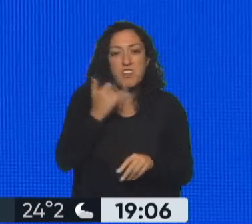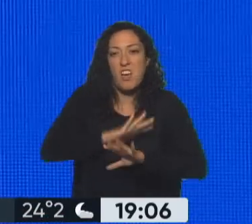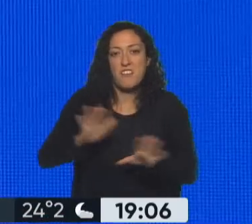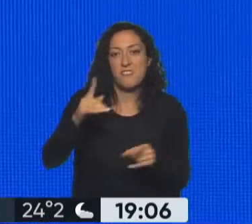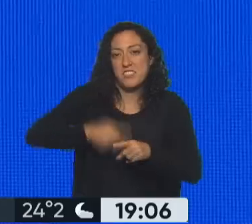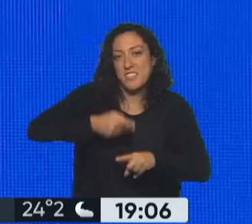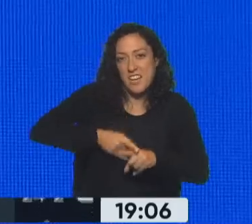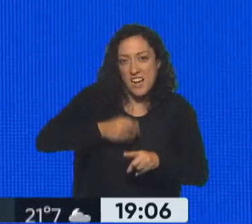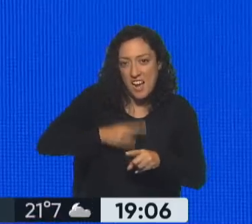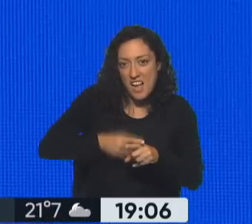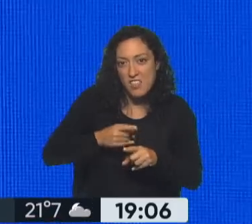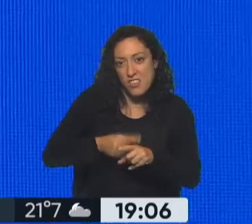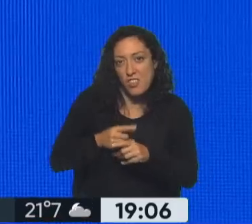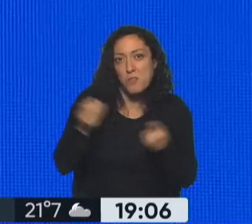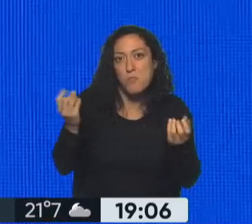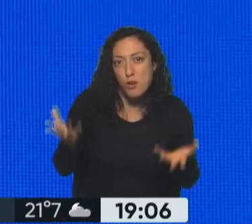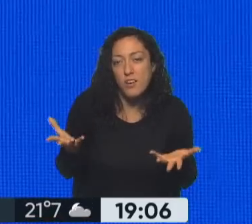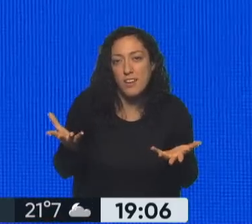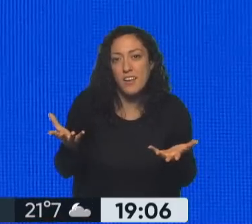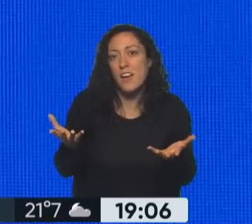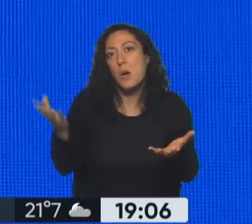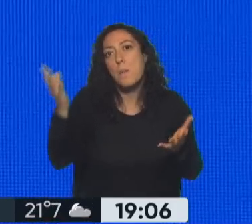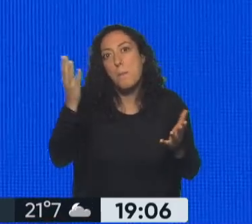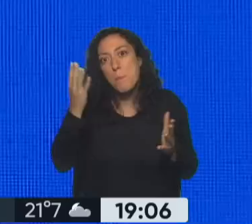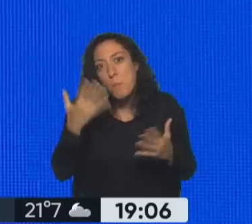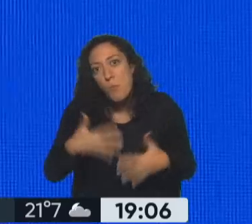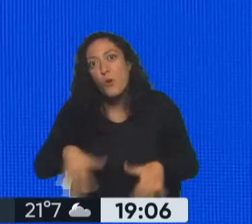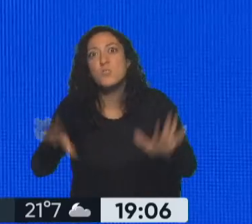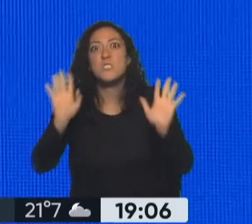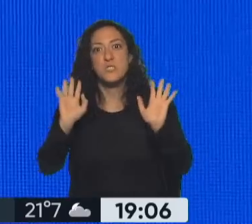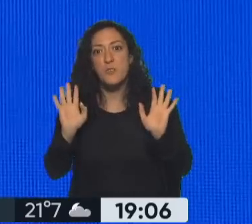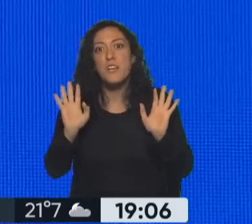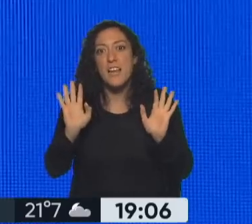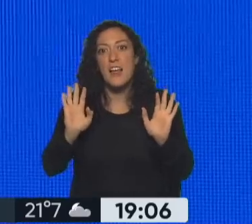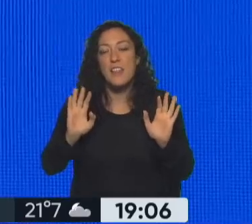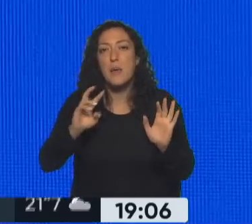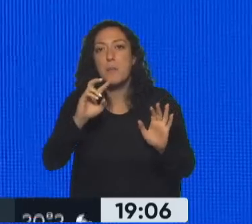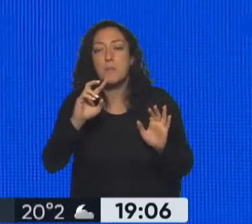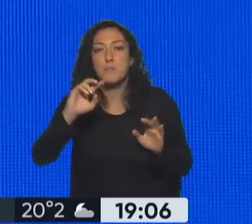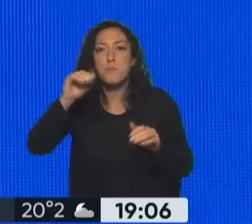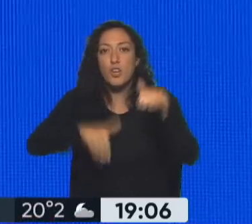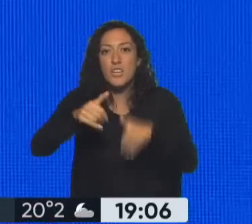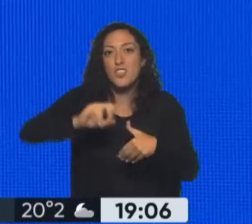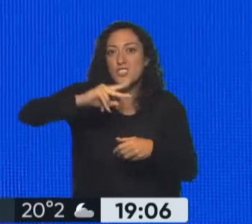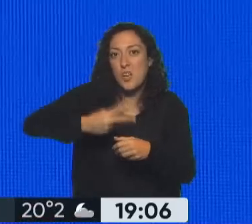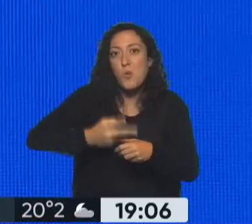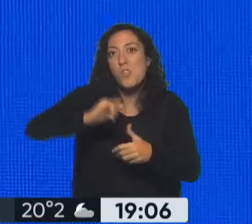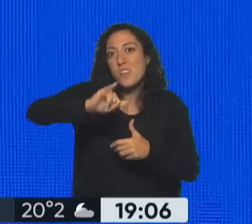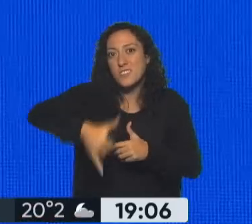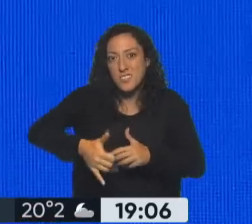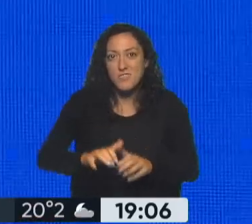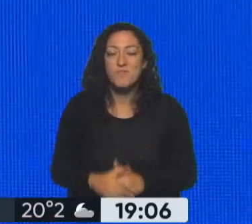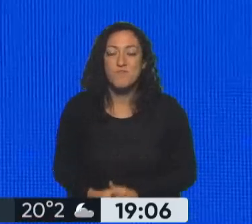festejando haber ingresado a la posibilidad de la segunda vuelta y,